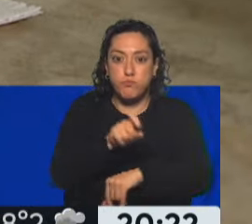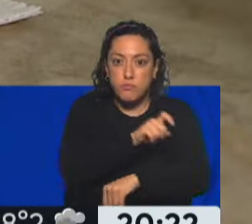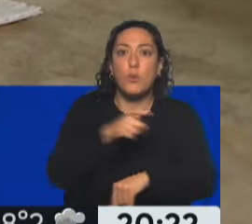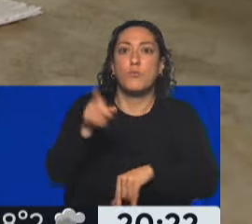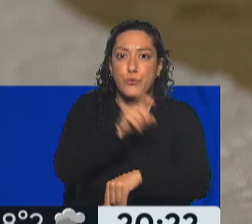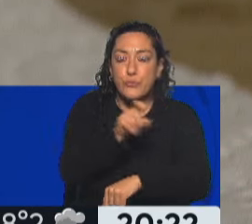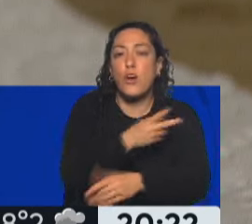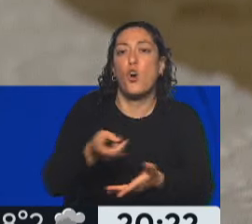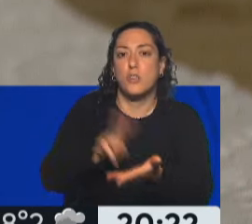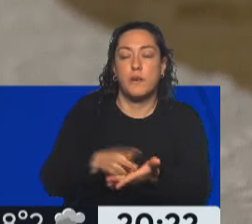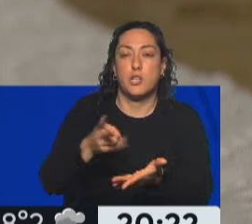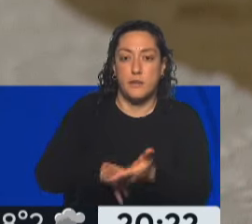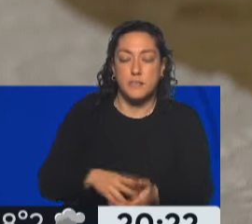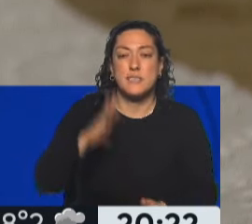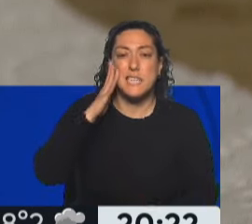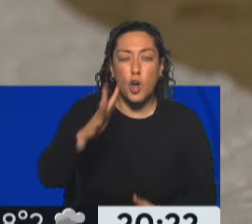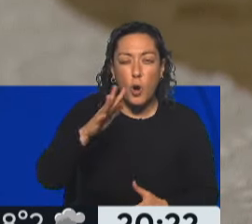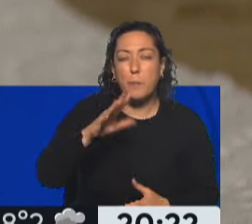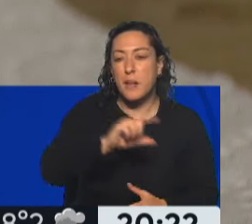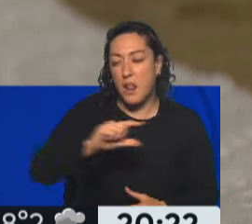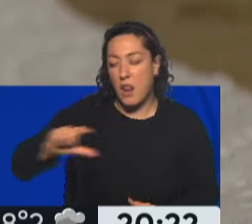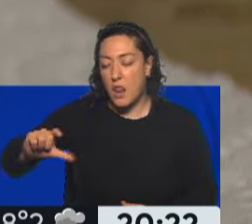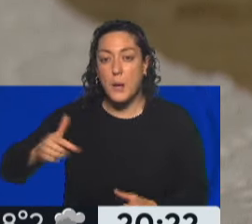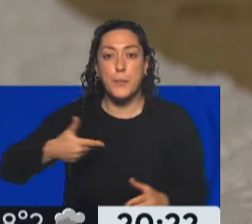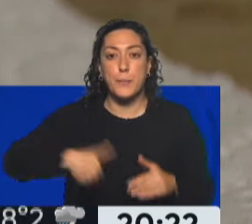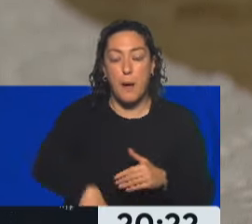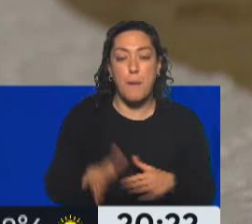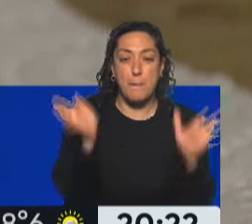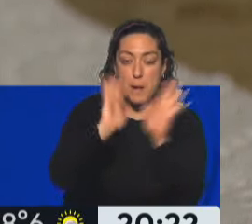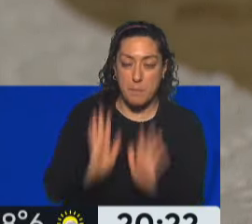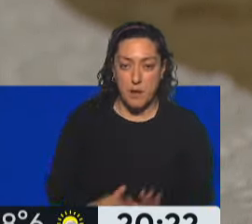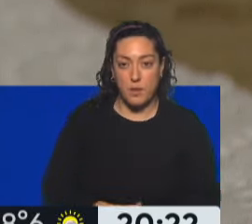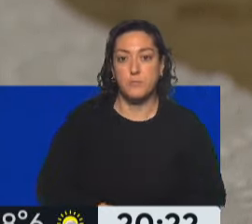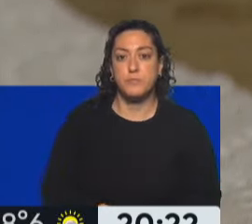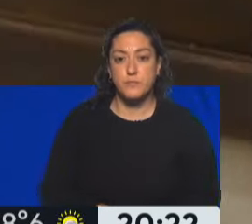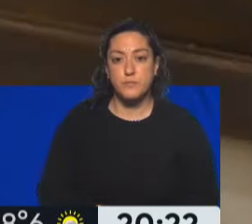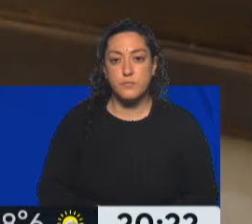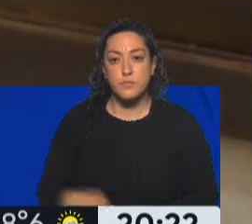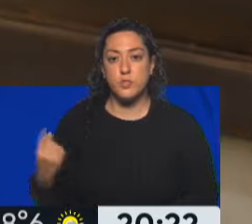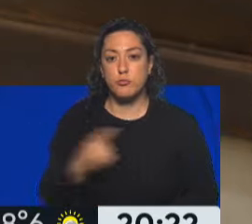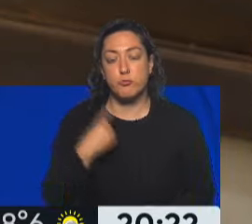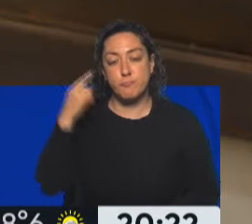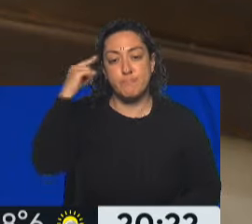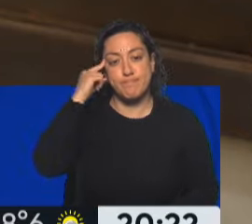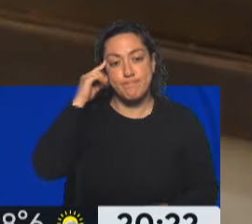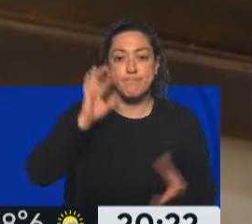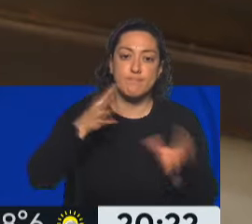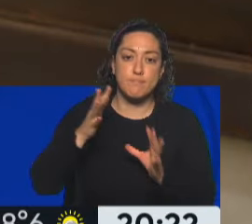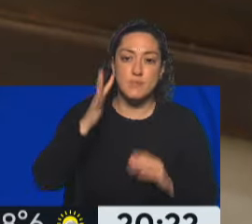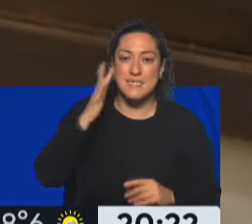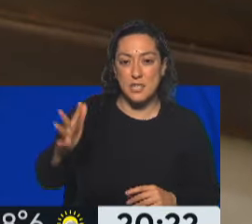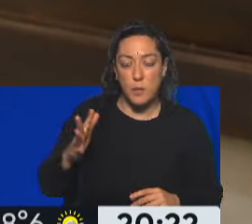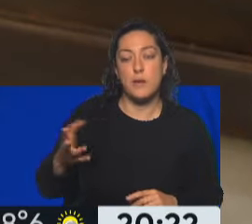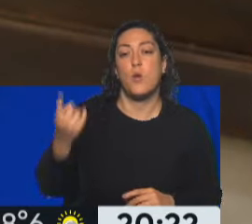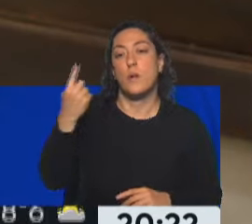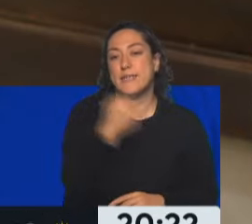lograr. Cerca de 5.000 unidades estarán listas para los próximos días. Estamos pensando en 5.000 unidades, pero esta